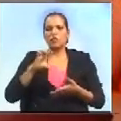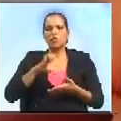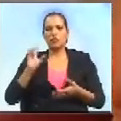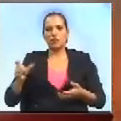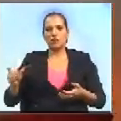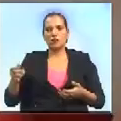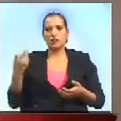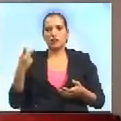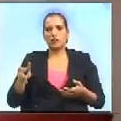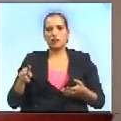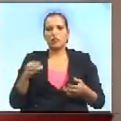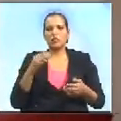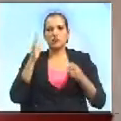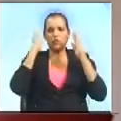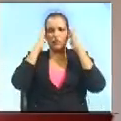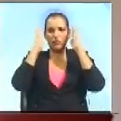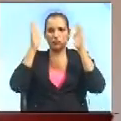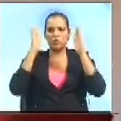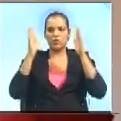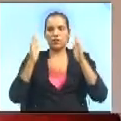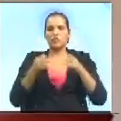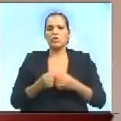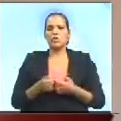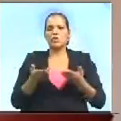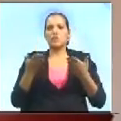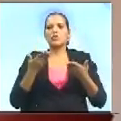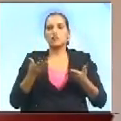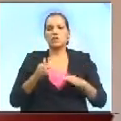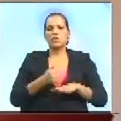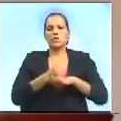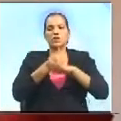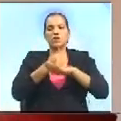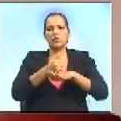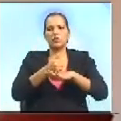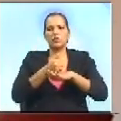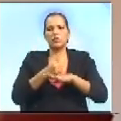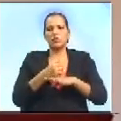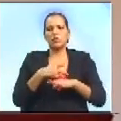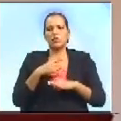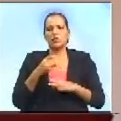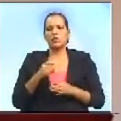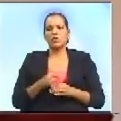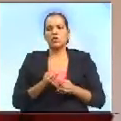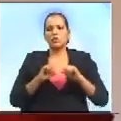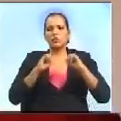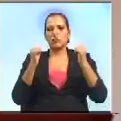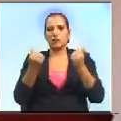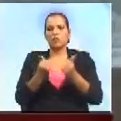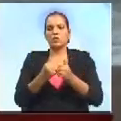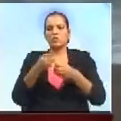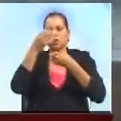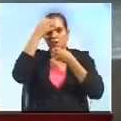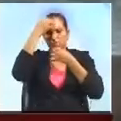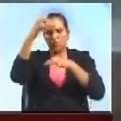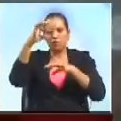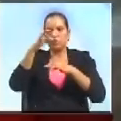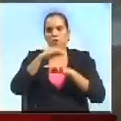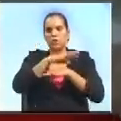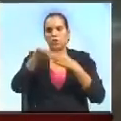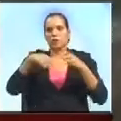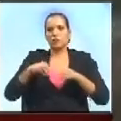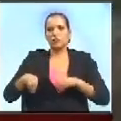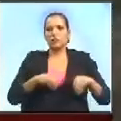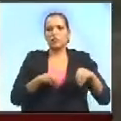deben colaborar prestando atención al llamado de las autoridades al momento de socializar las acciones que se